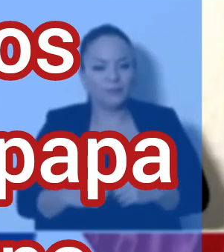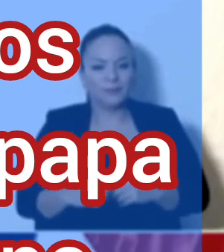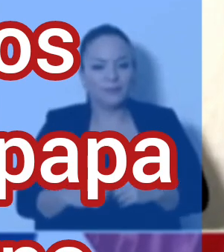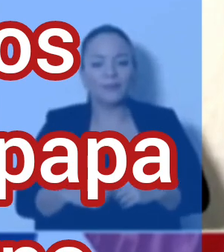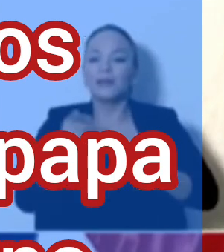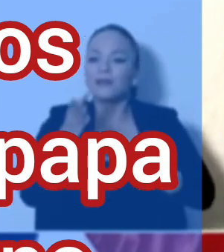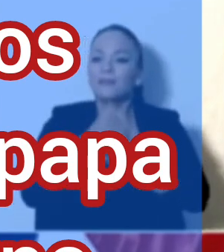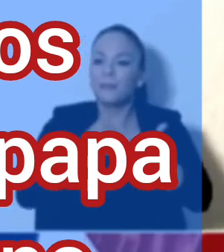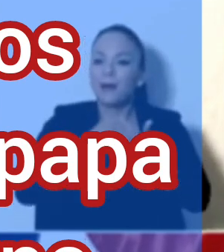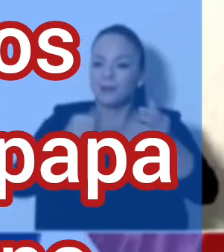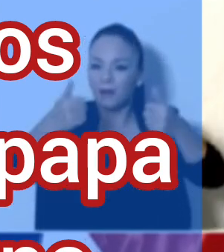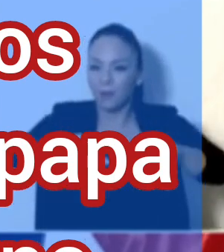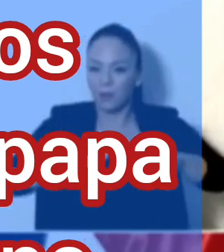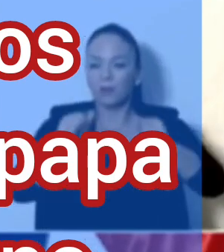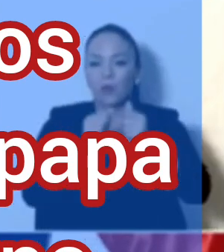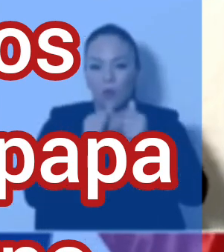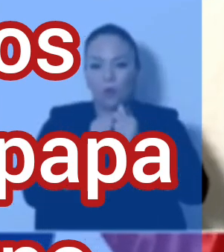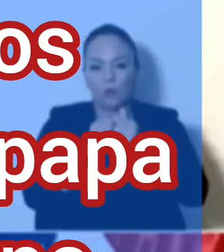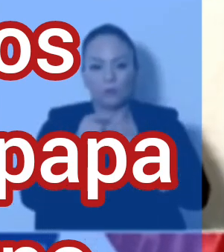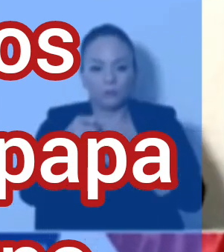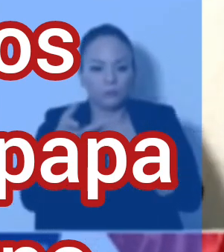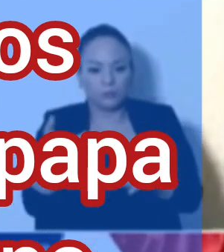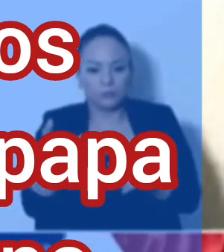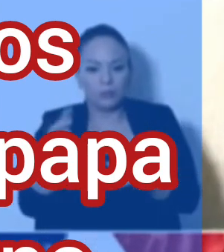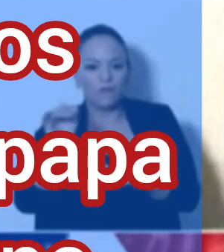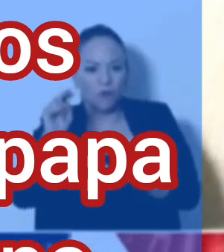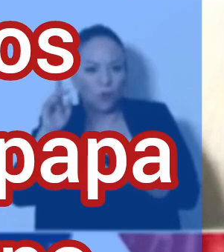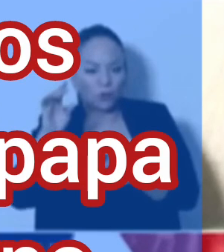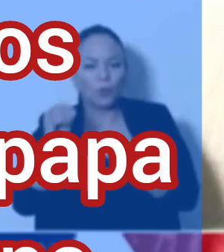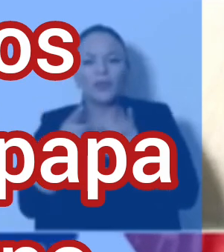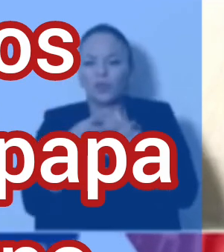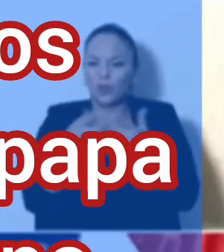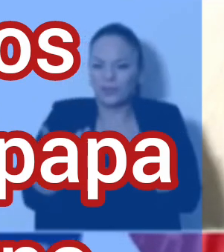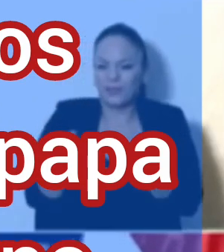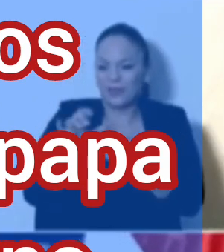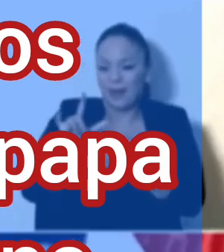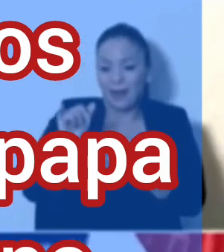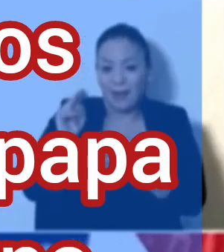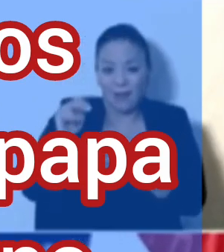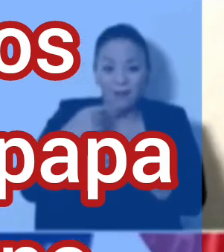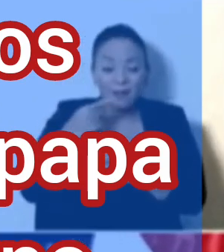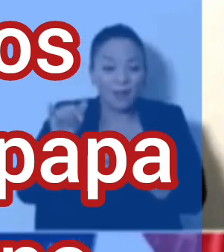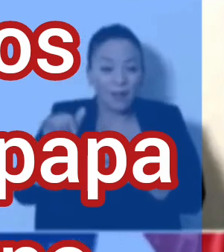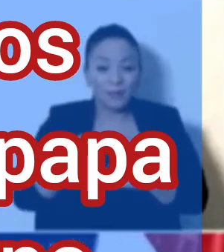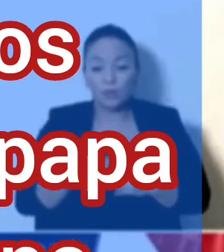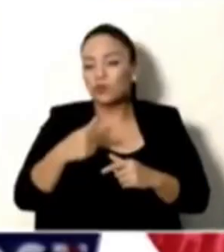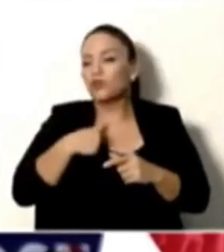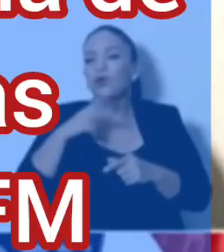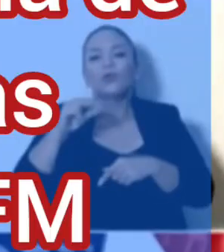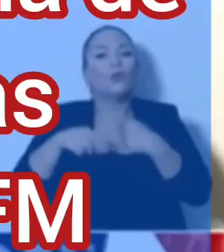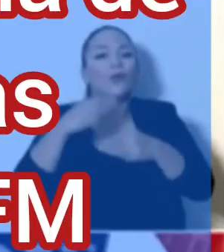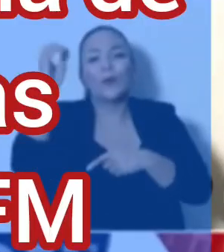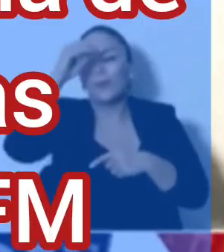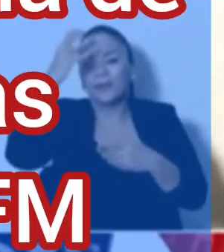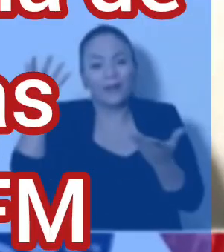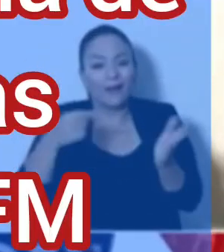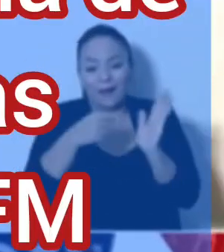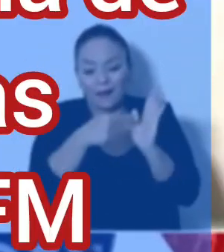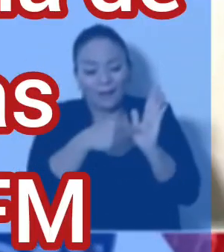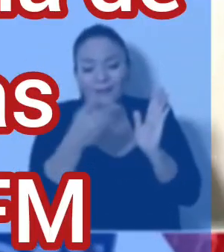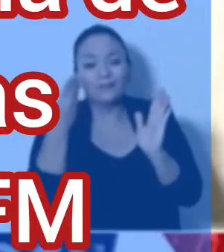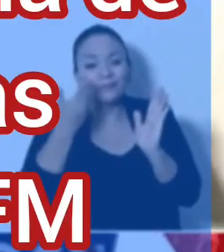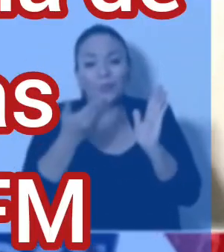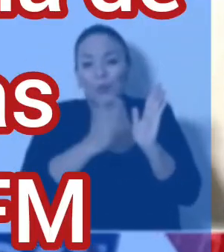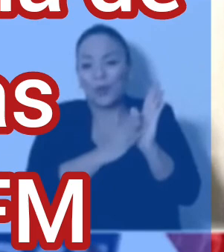Además, eso era parte del acuerdo con el fondo. Entonces, que venga don Elian a decir eso, yo no voy a opinar porque aquí están los